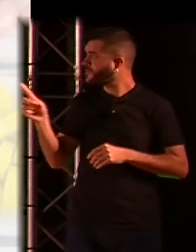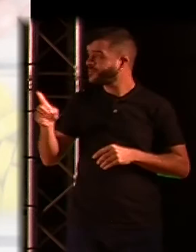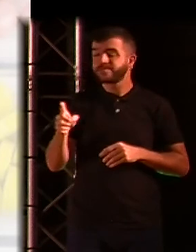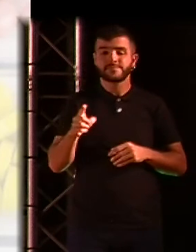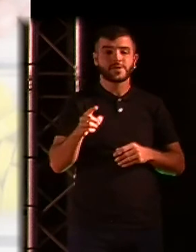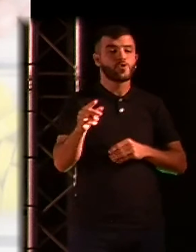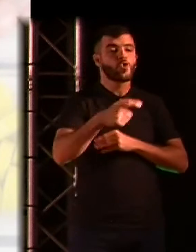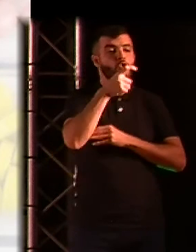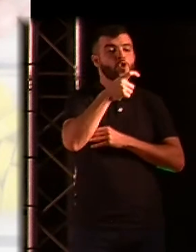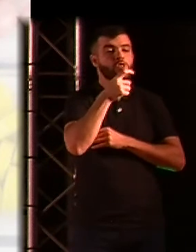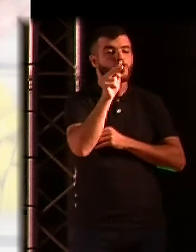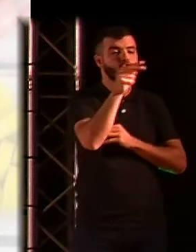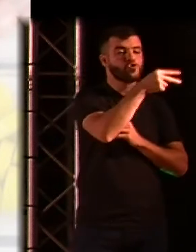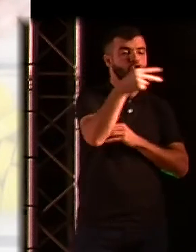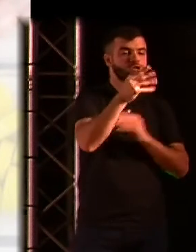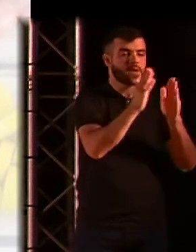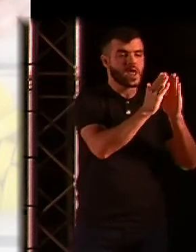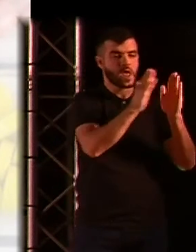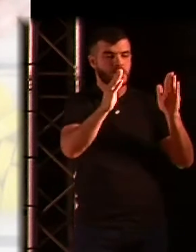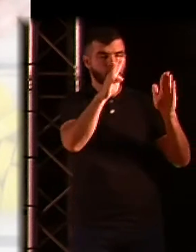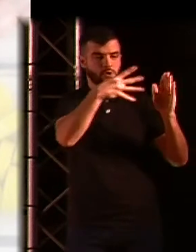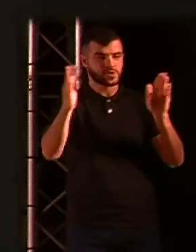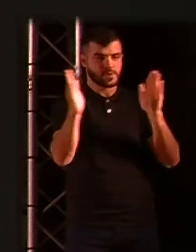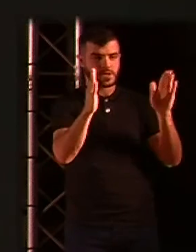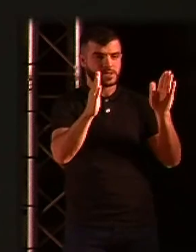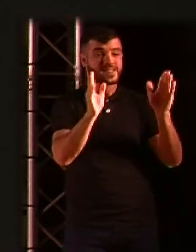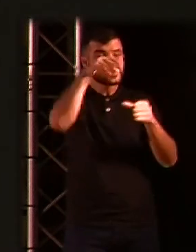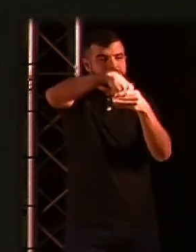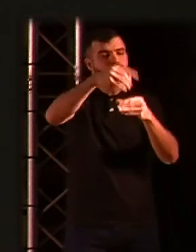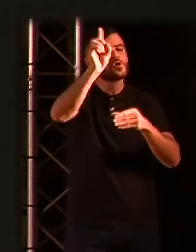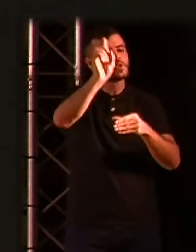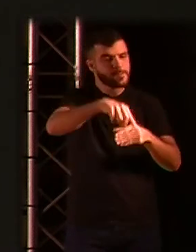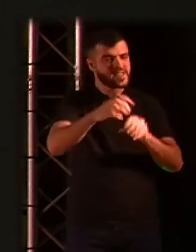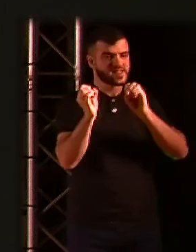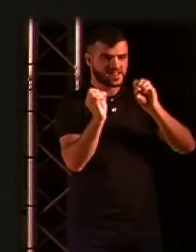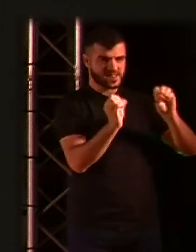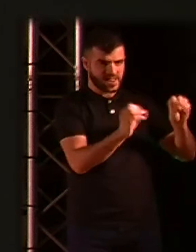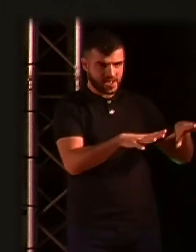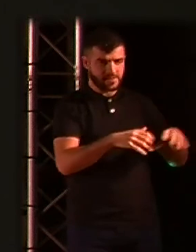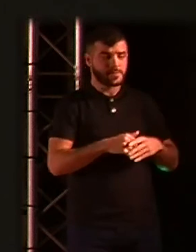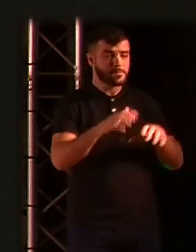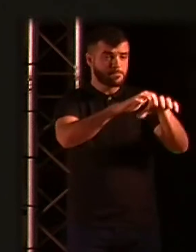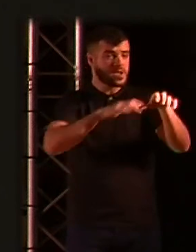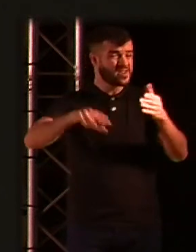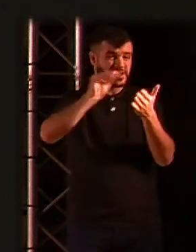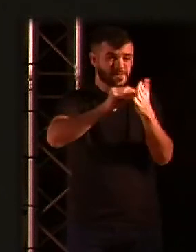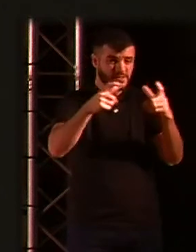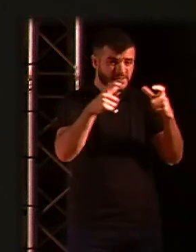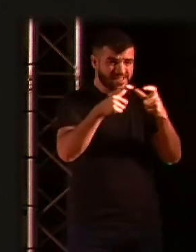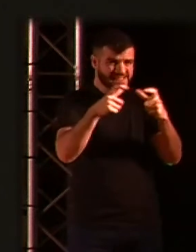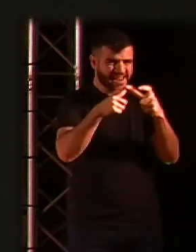de 2 a 4 semanas, incluyendo la retirada. La mayoría de las veces en la tarjeta sanitaria están las benzodiazepinas